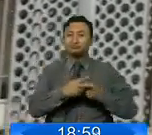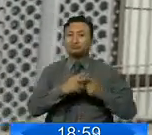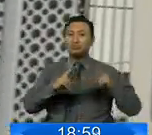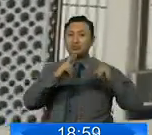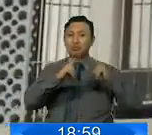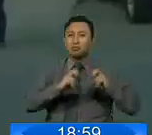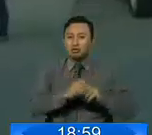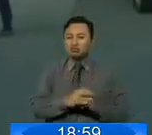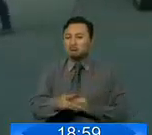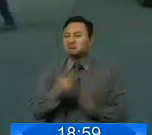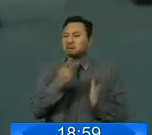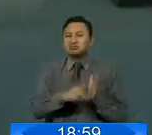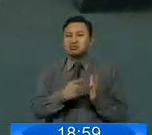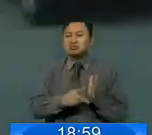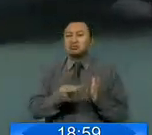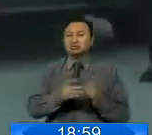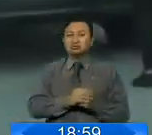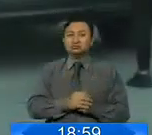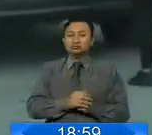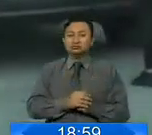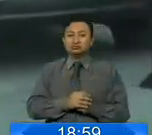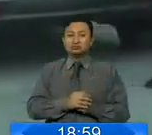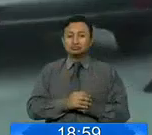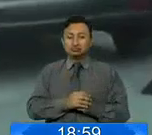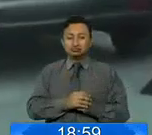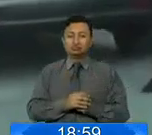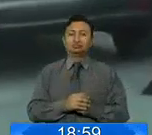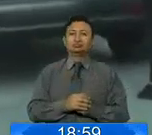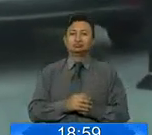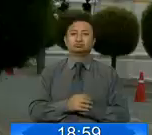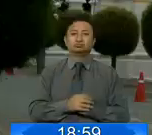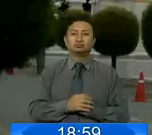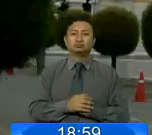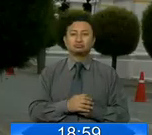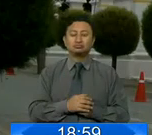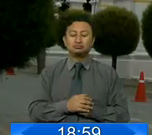verdaderamente sucedió en esa zona fronteriza. En Quito informó Iván Casamen.